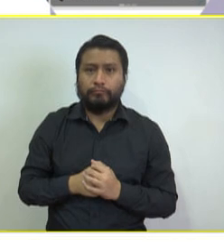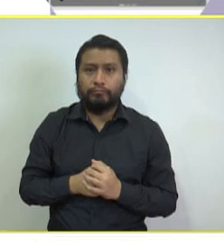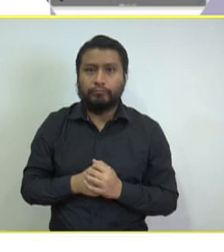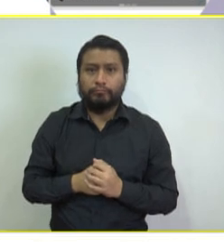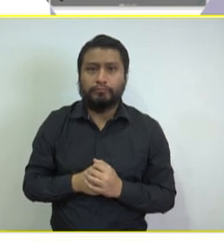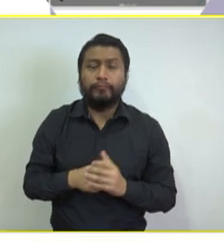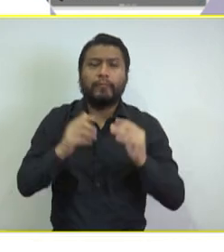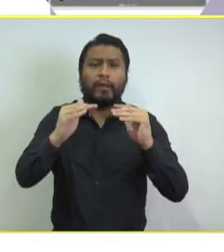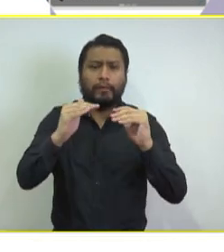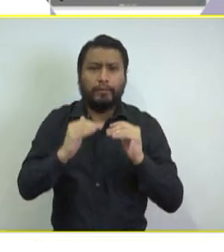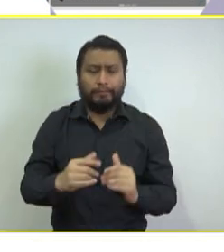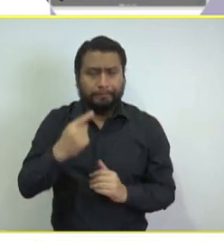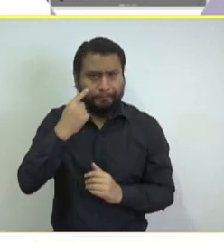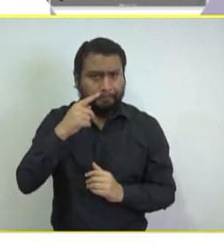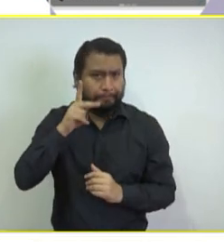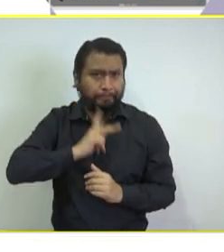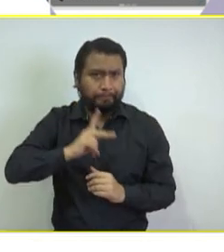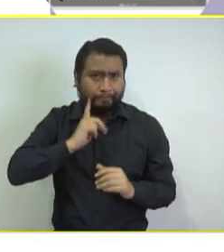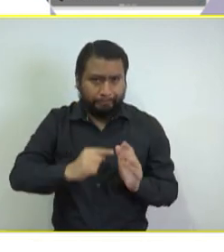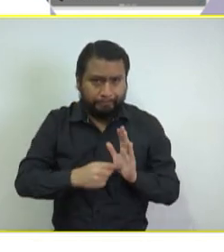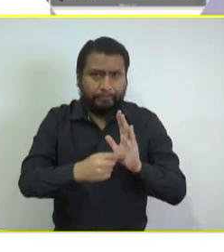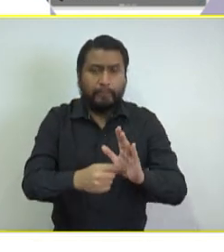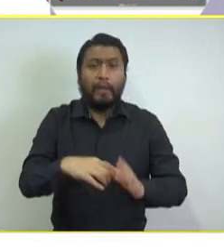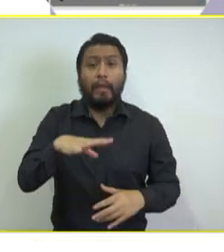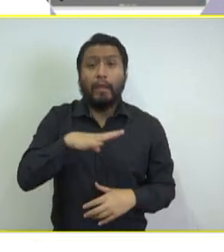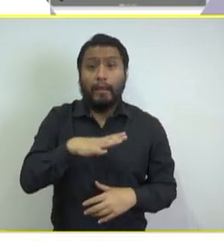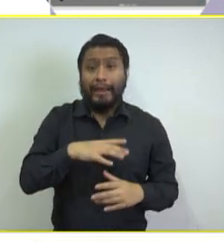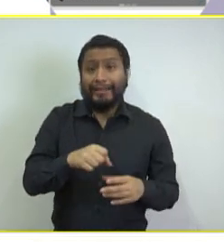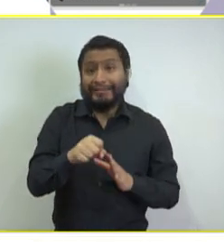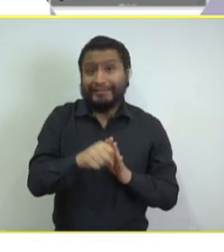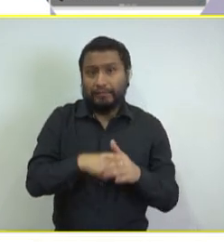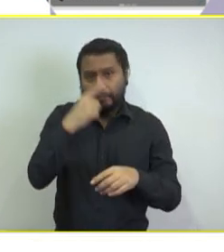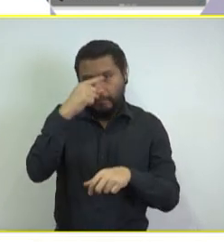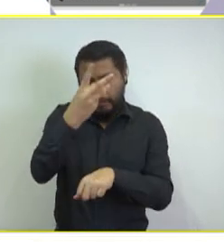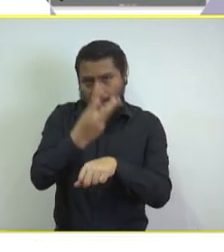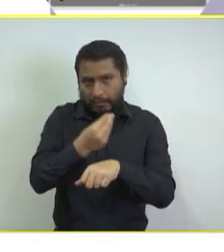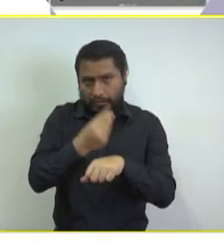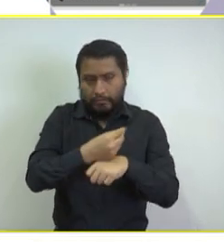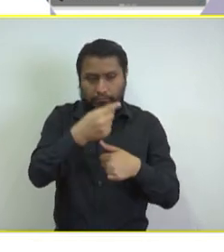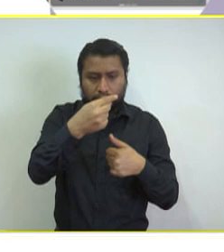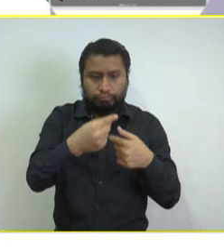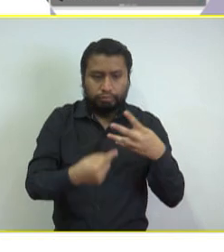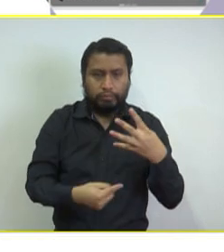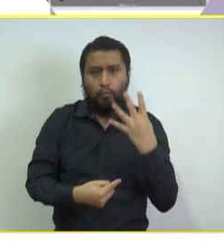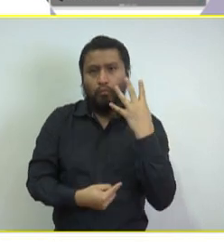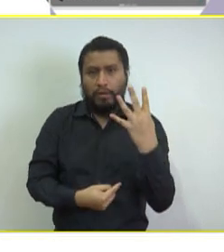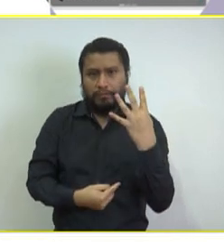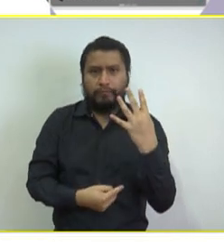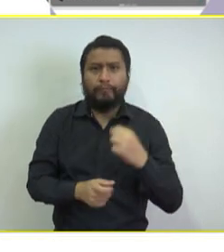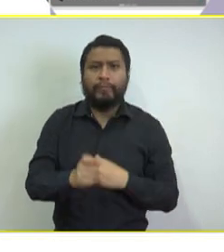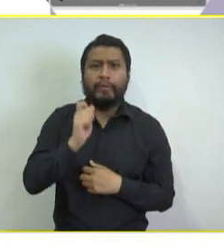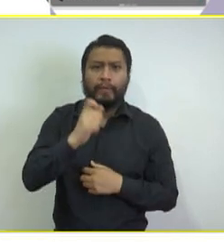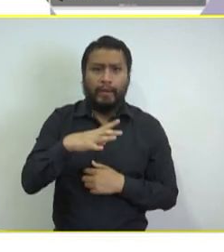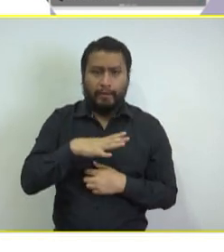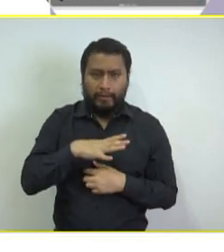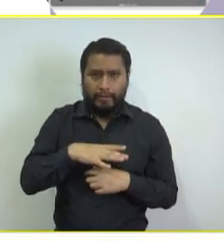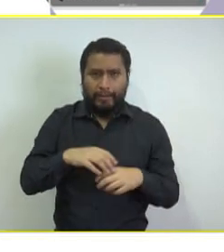A continuación les mostramos los cuatro elementos de nuestro sistema solución. Estos conforman a nuestro